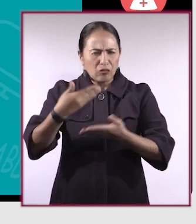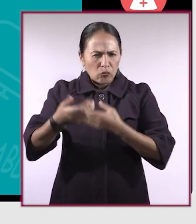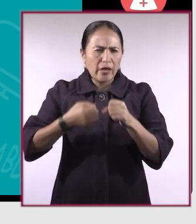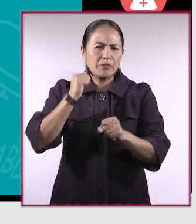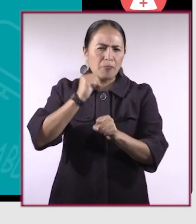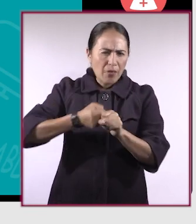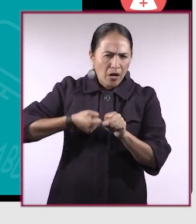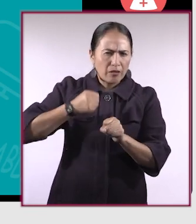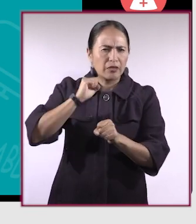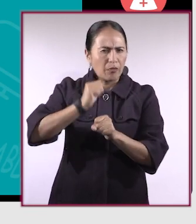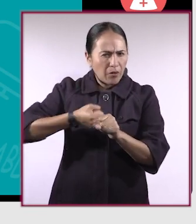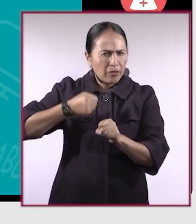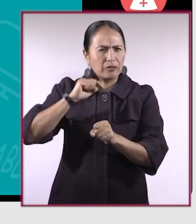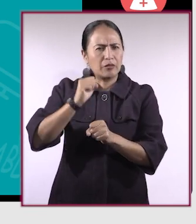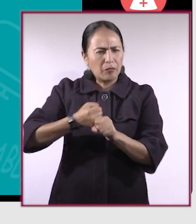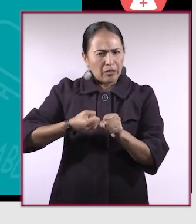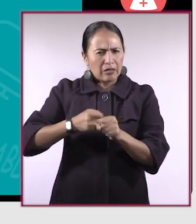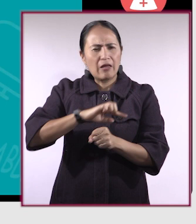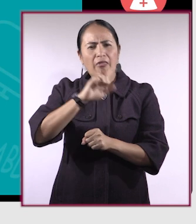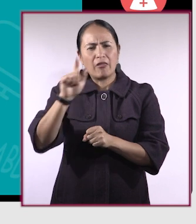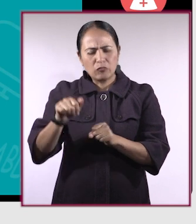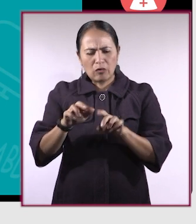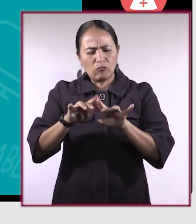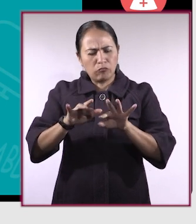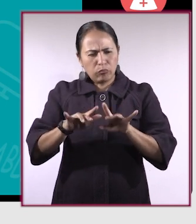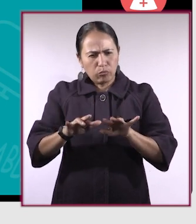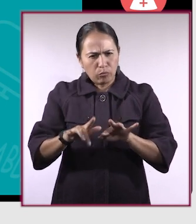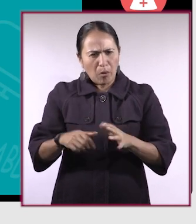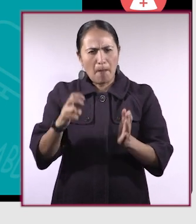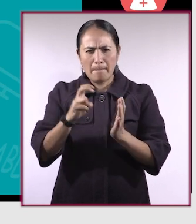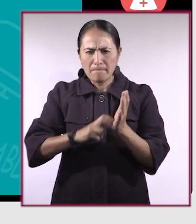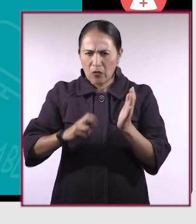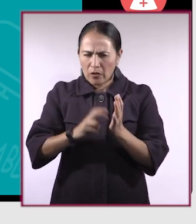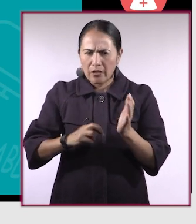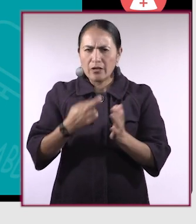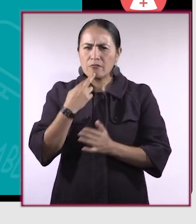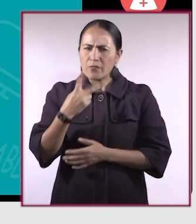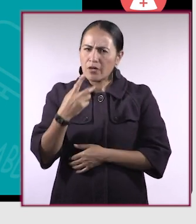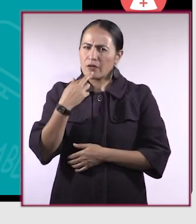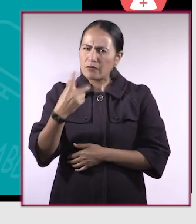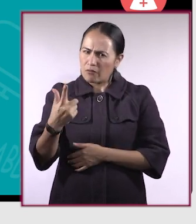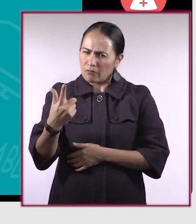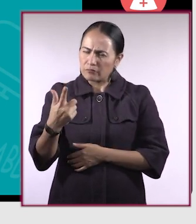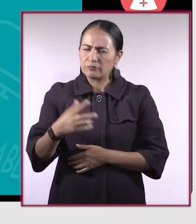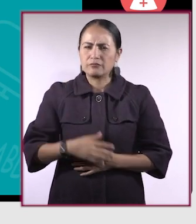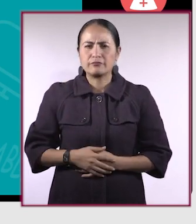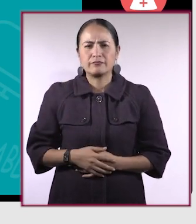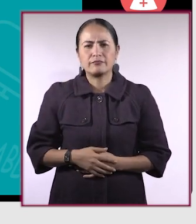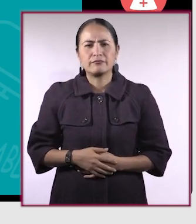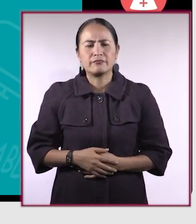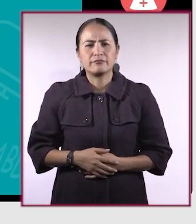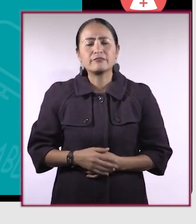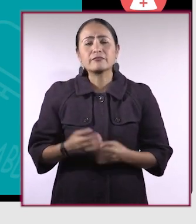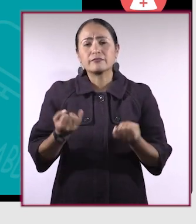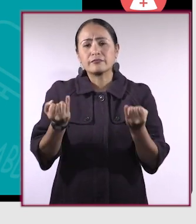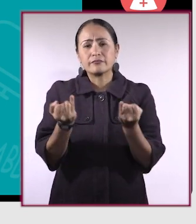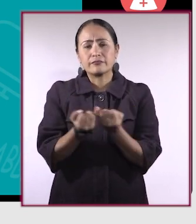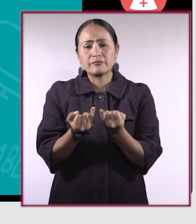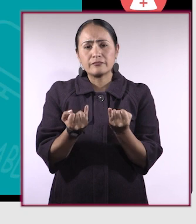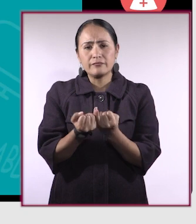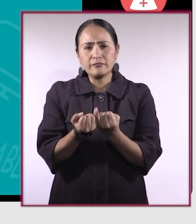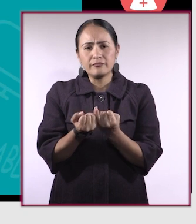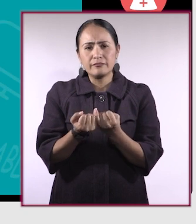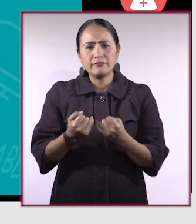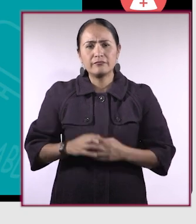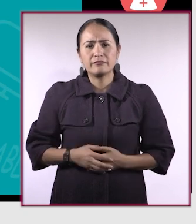práctica esta parte de la escritura irá fluyendo de manera natural, ¿no? Y inclusive